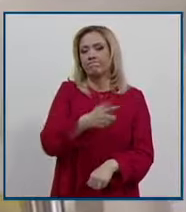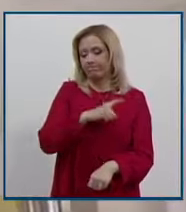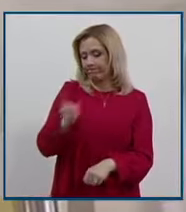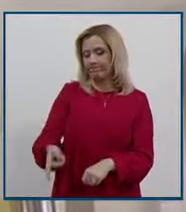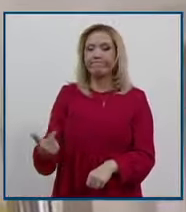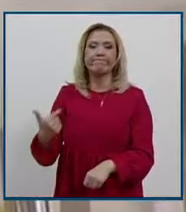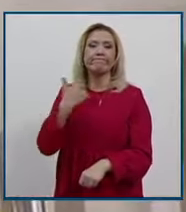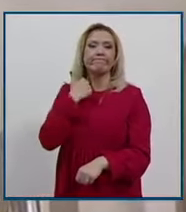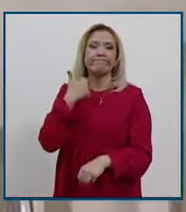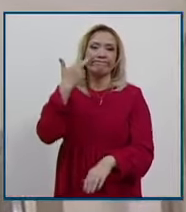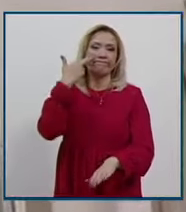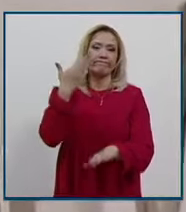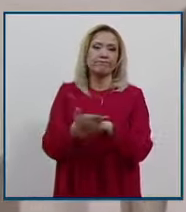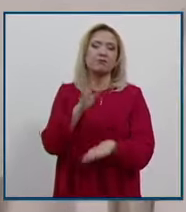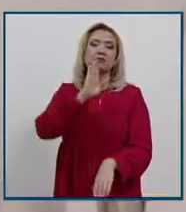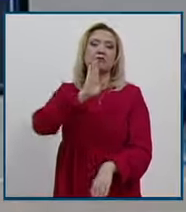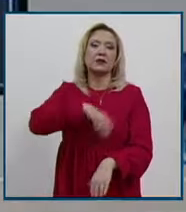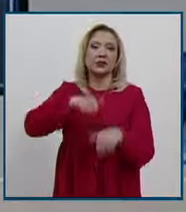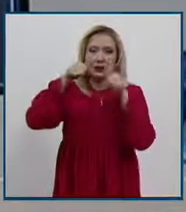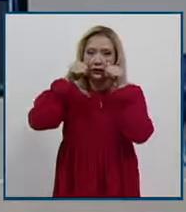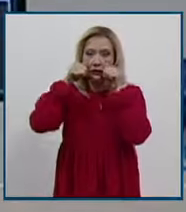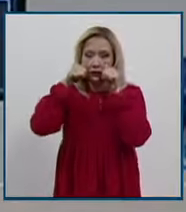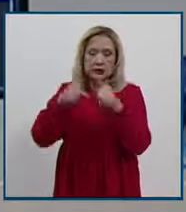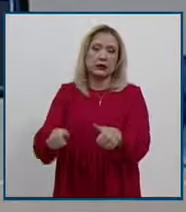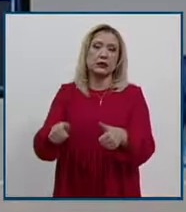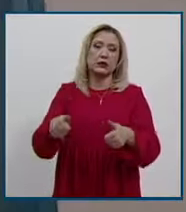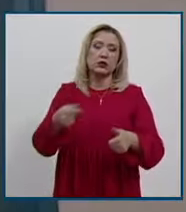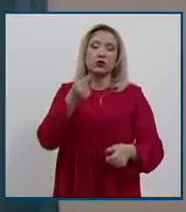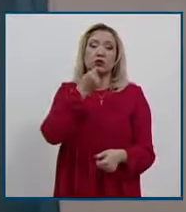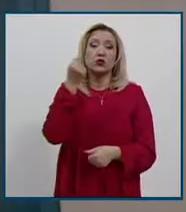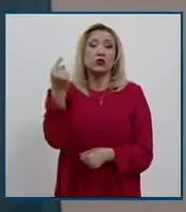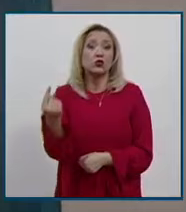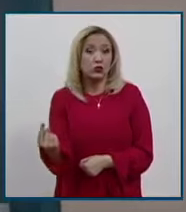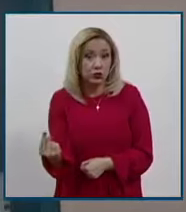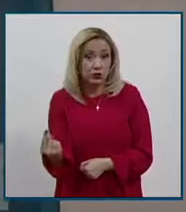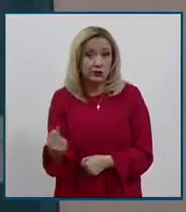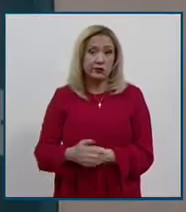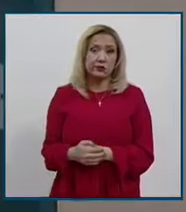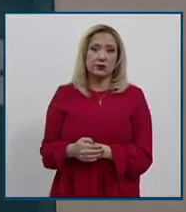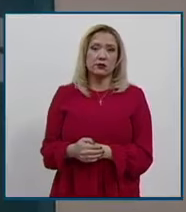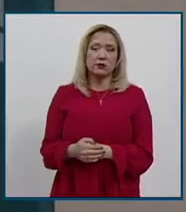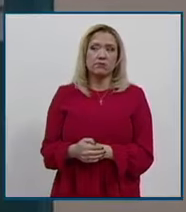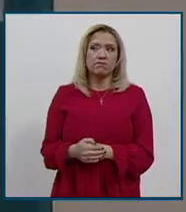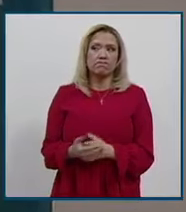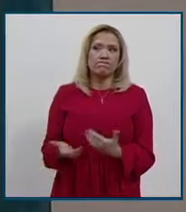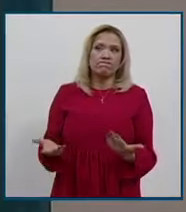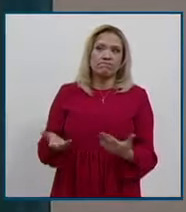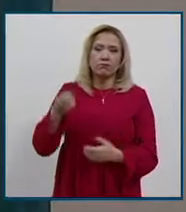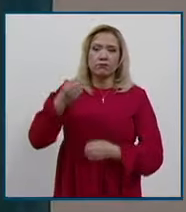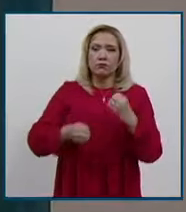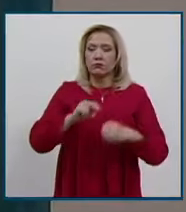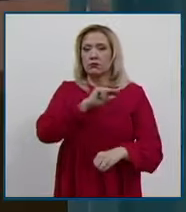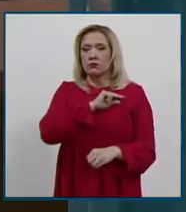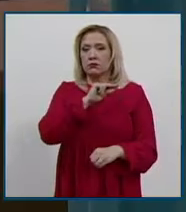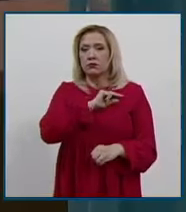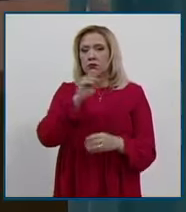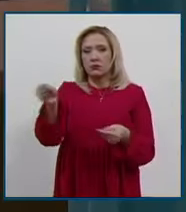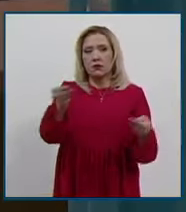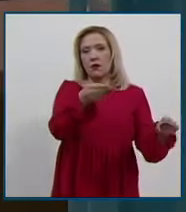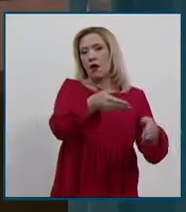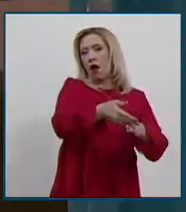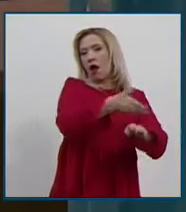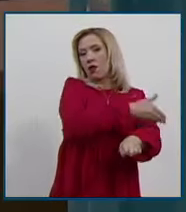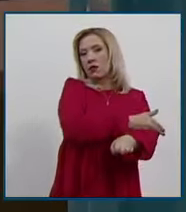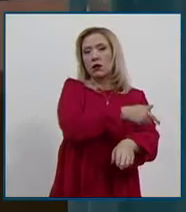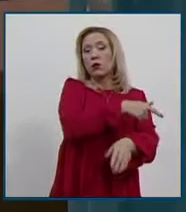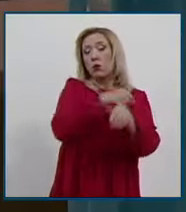por responsabilidad médica y técnica en perjuicio de un menor de edad la sala Consideró que el tribunal colegiado Que conoció el asunto